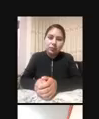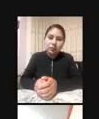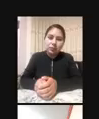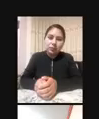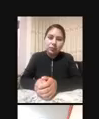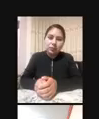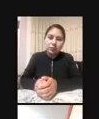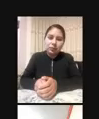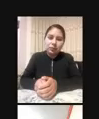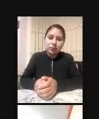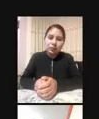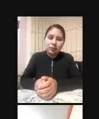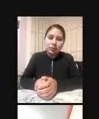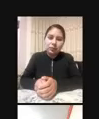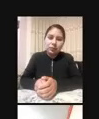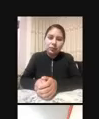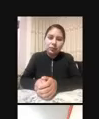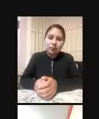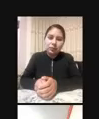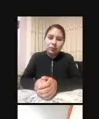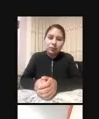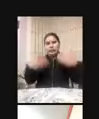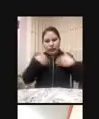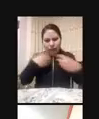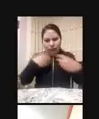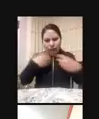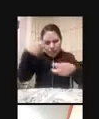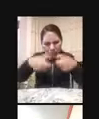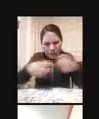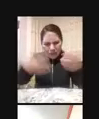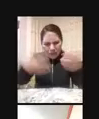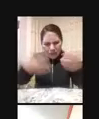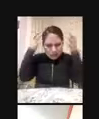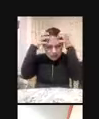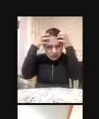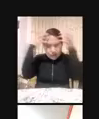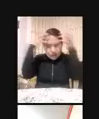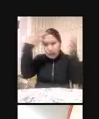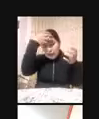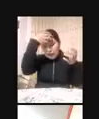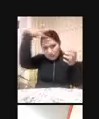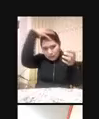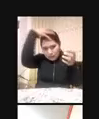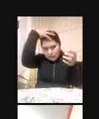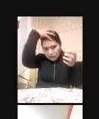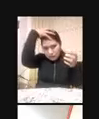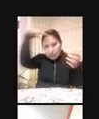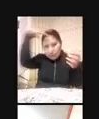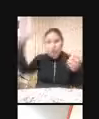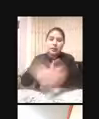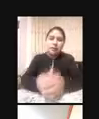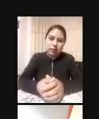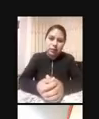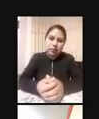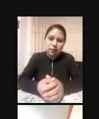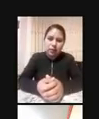sufre esta lesión en en el cerebro, pues llega, se ha visto, ¿no? Se ha observado